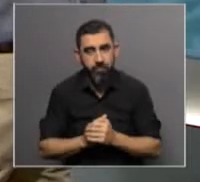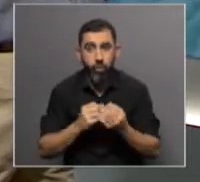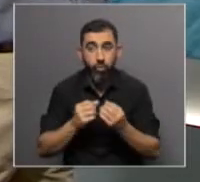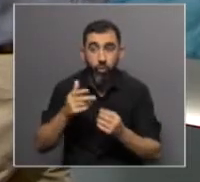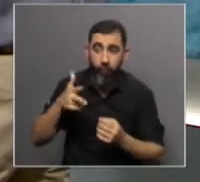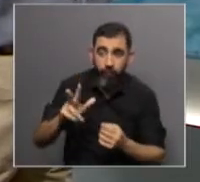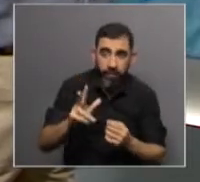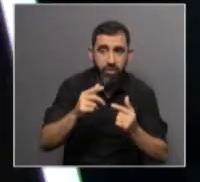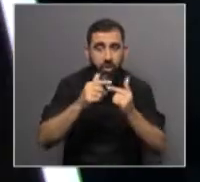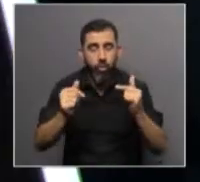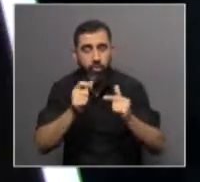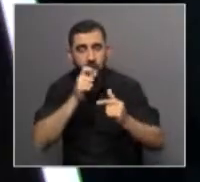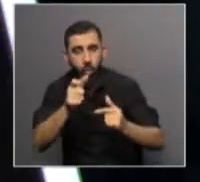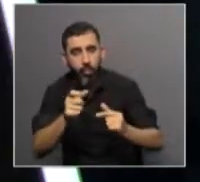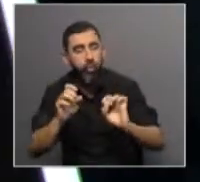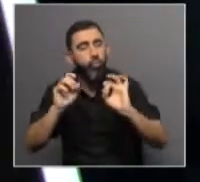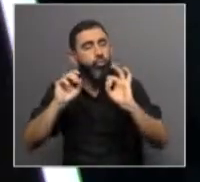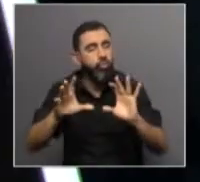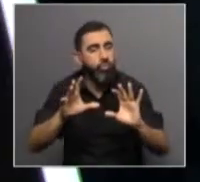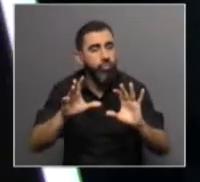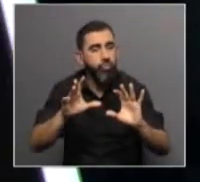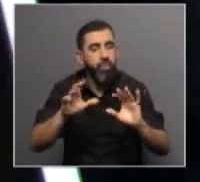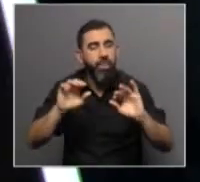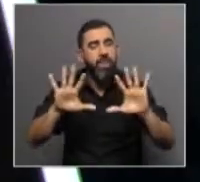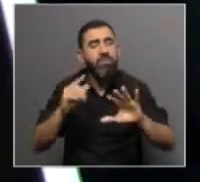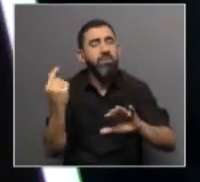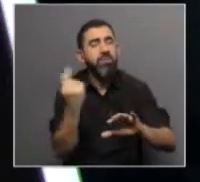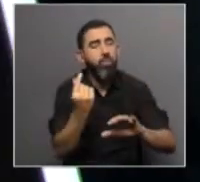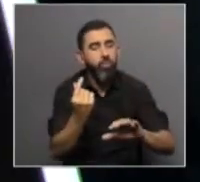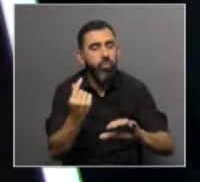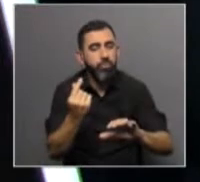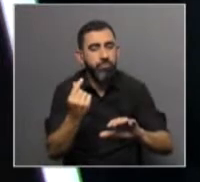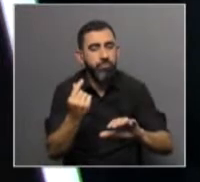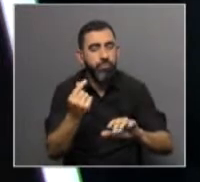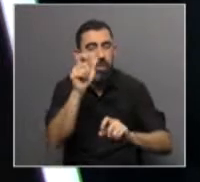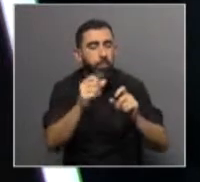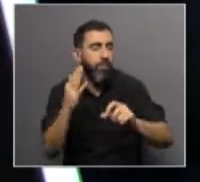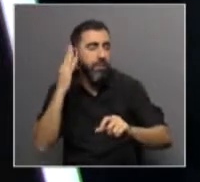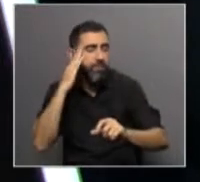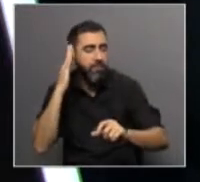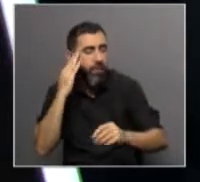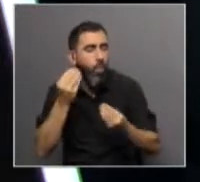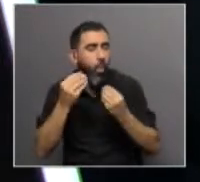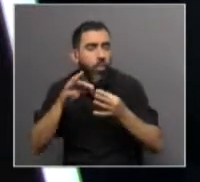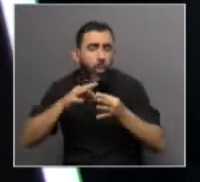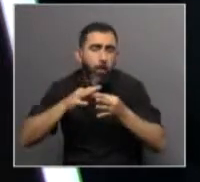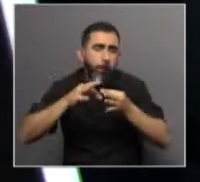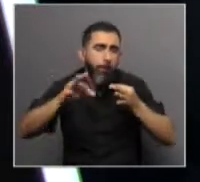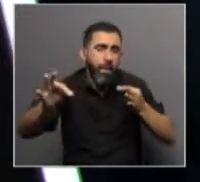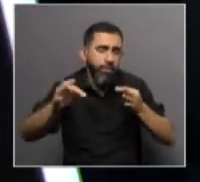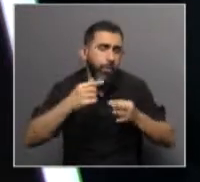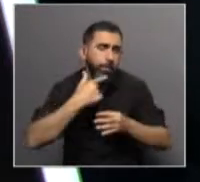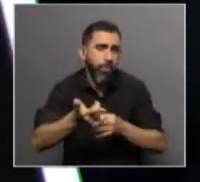los elementos, los argumentos. Simplemente en 10 segundos y para que la gente tome una referencia, ¿cuántos metros más